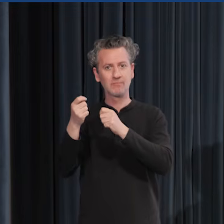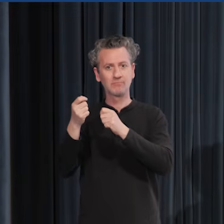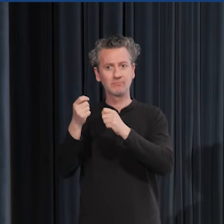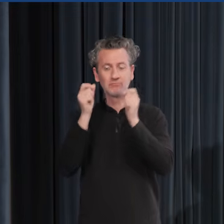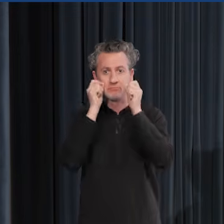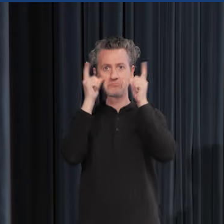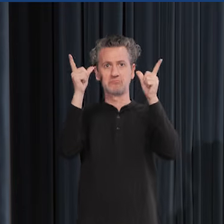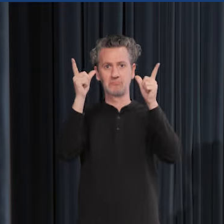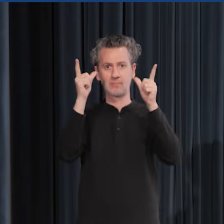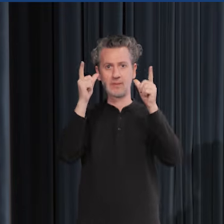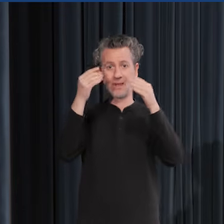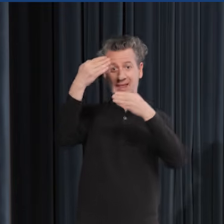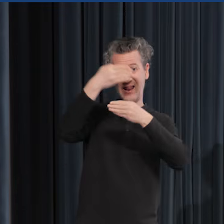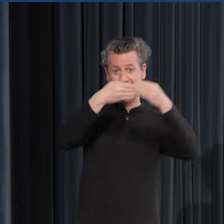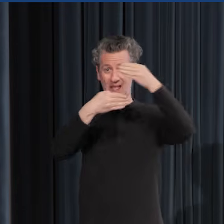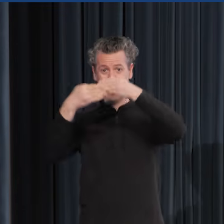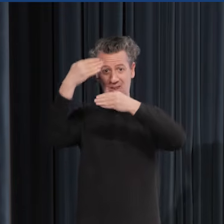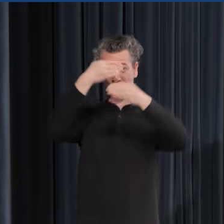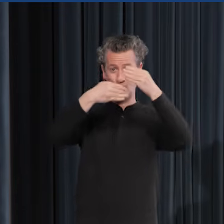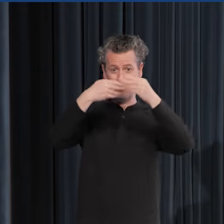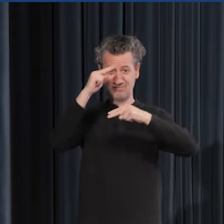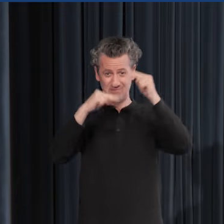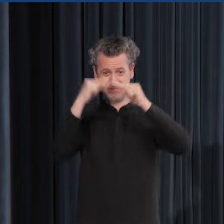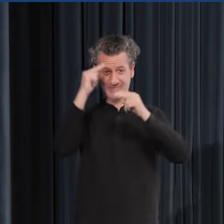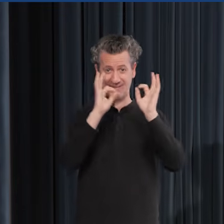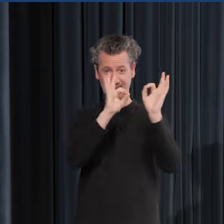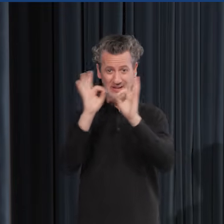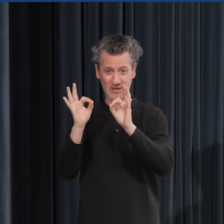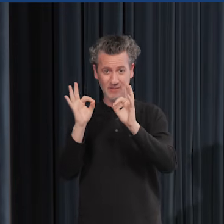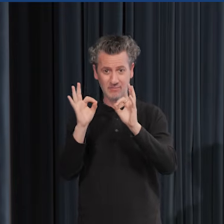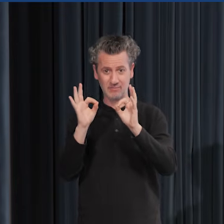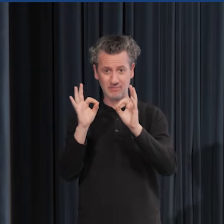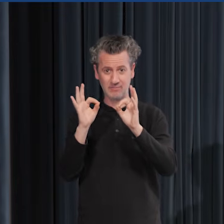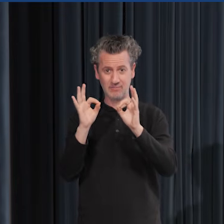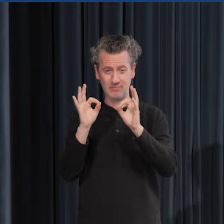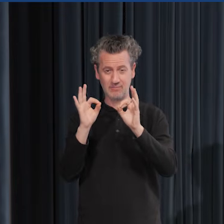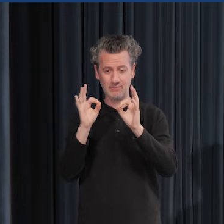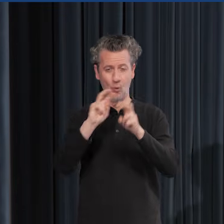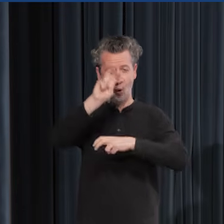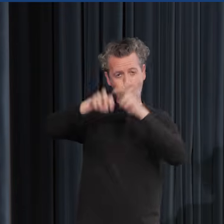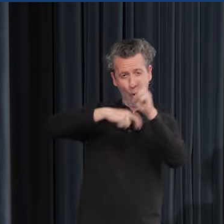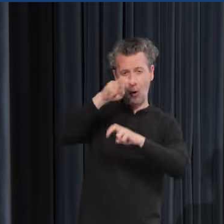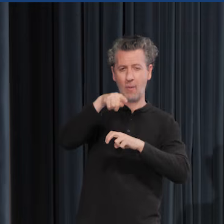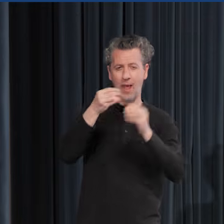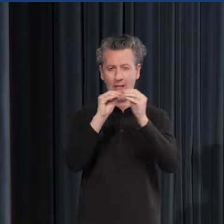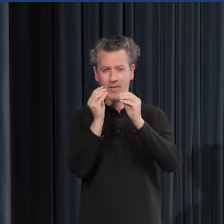distintos ladrillos o elementos que se funden con la obra en la que